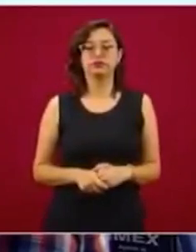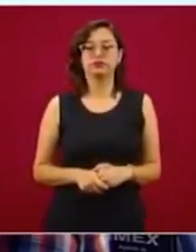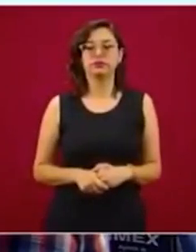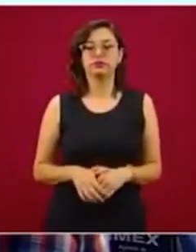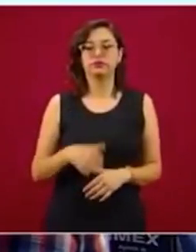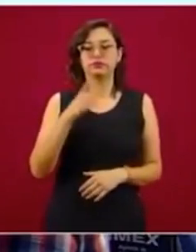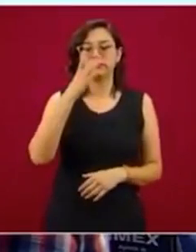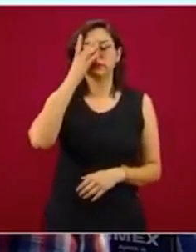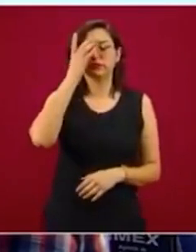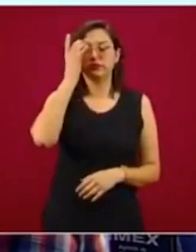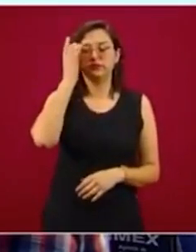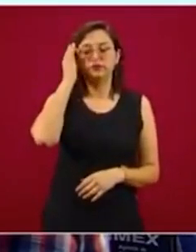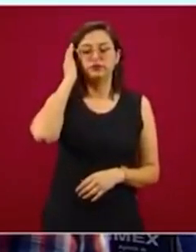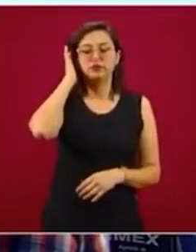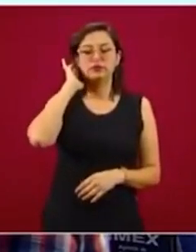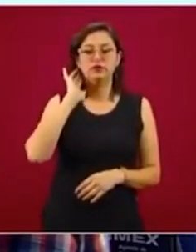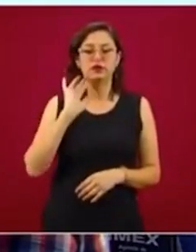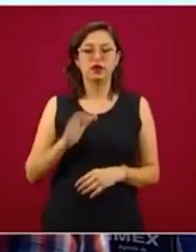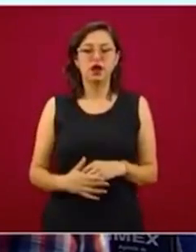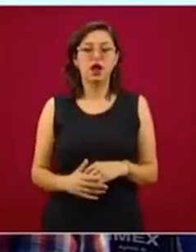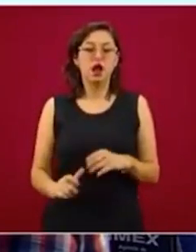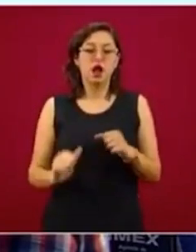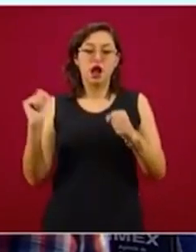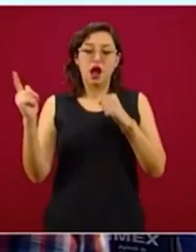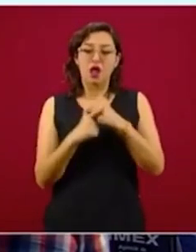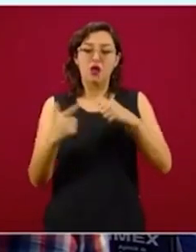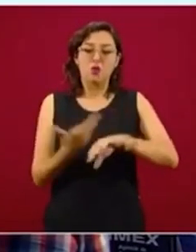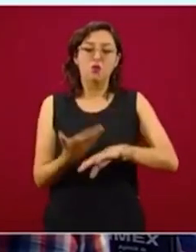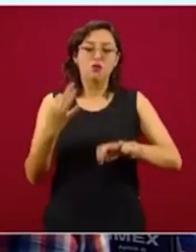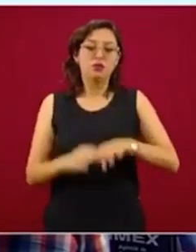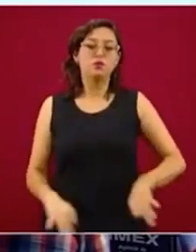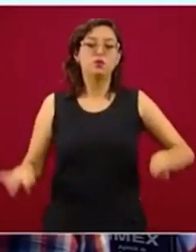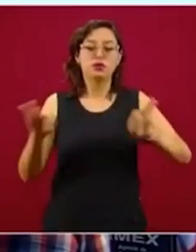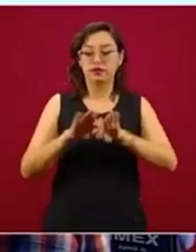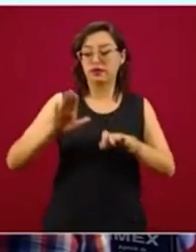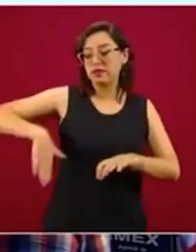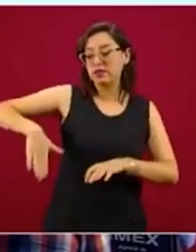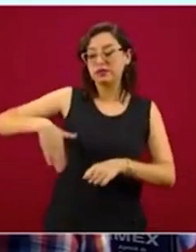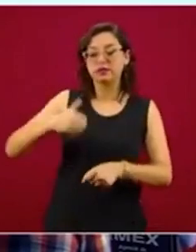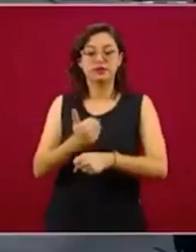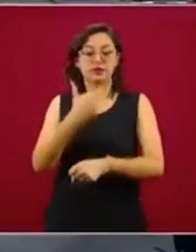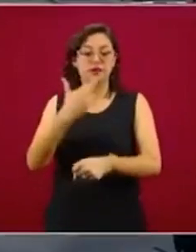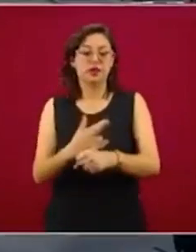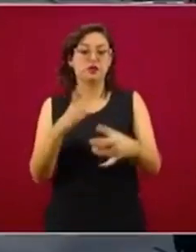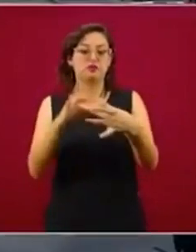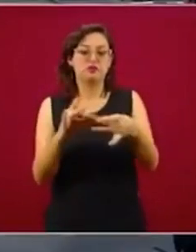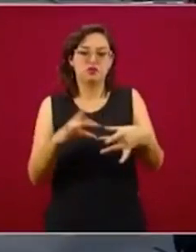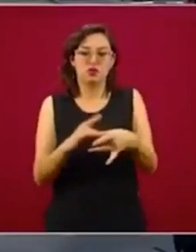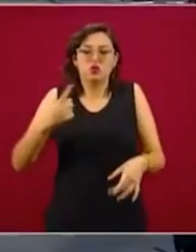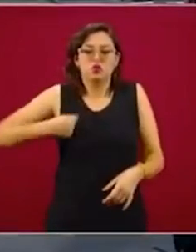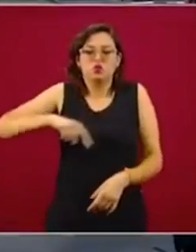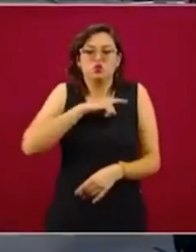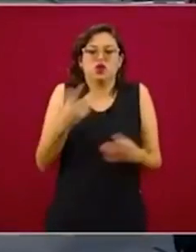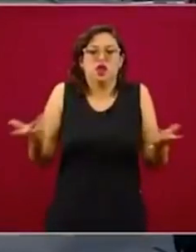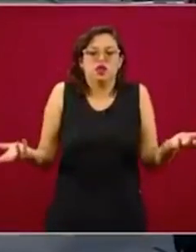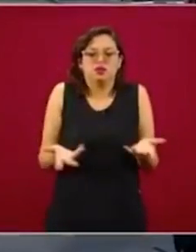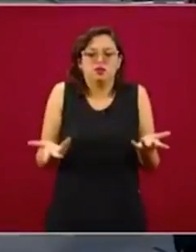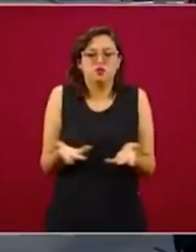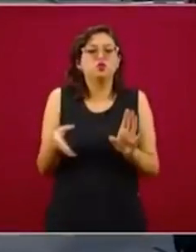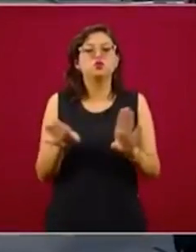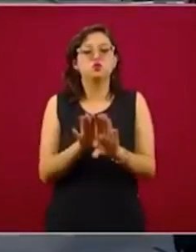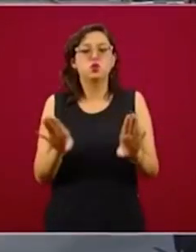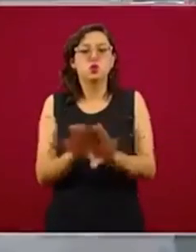Nos han dicho, ¿qué tenemos que hacer? Como señalaba el señor secretario, ¿qué tenemos que hacer? Este programa va dirigido